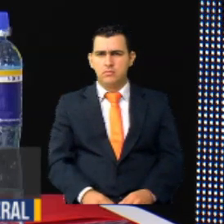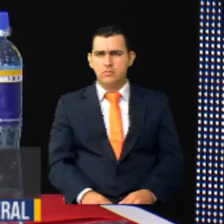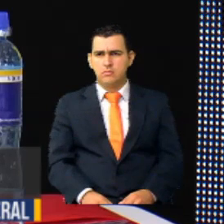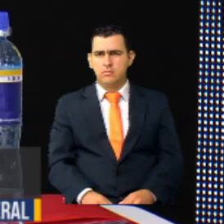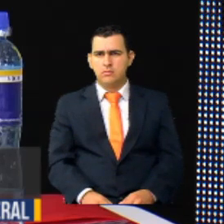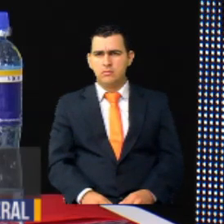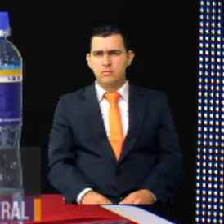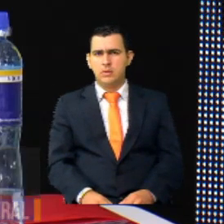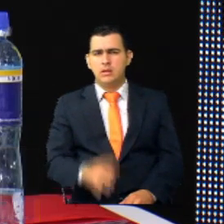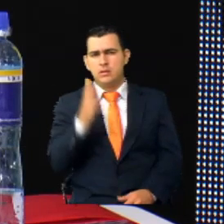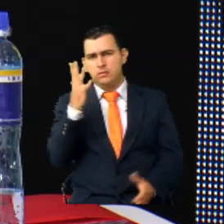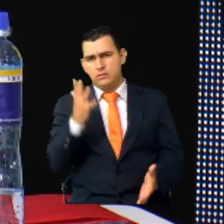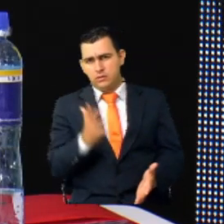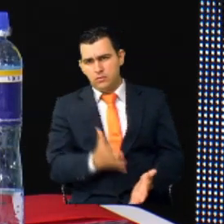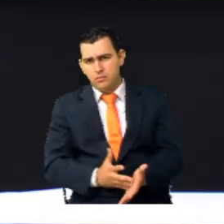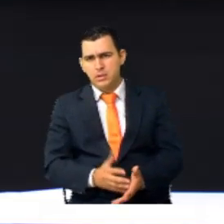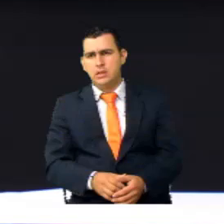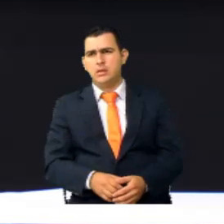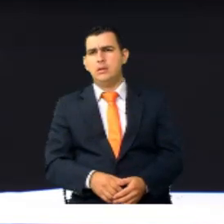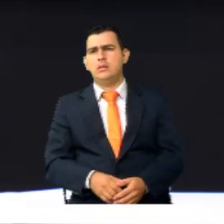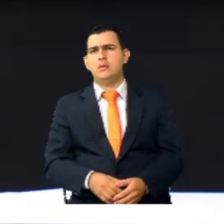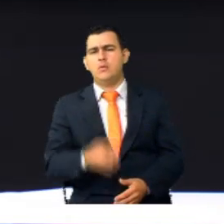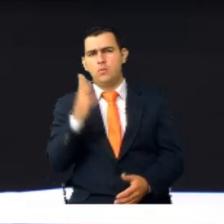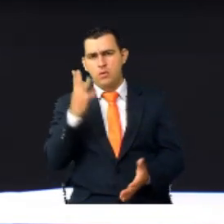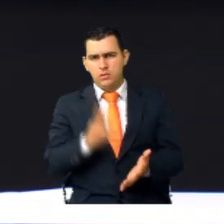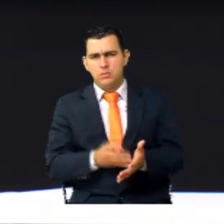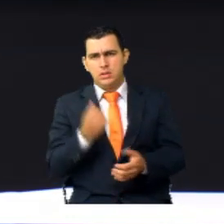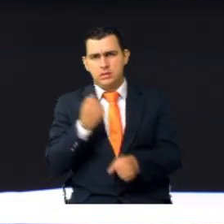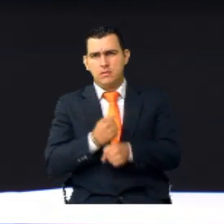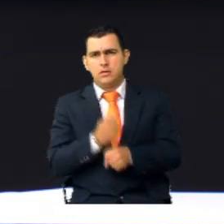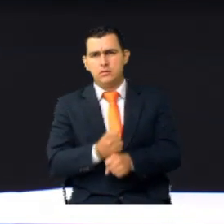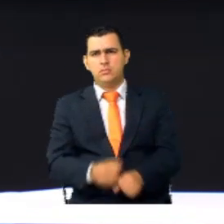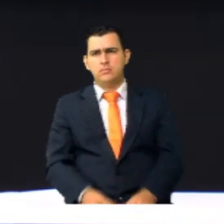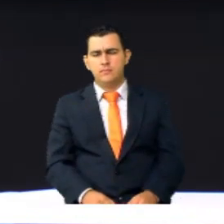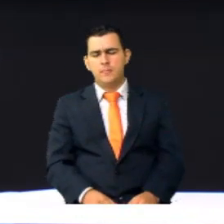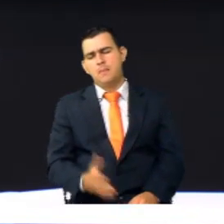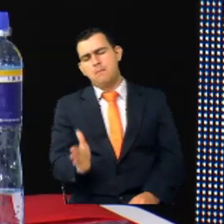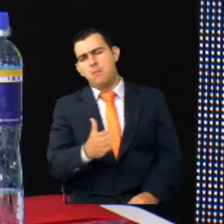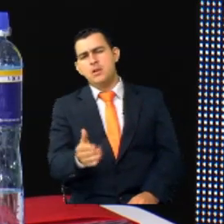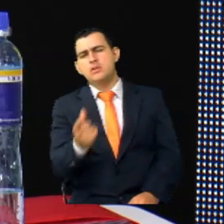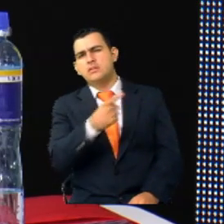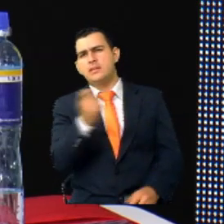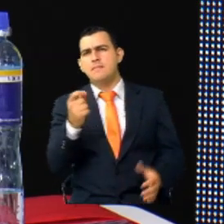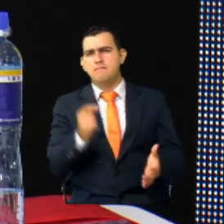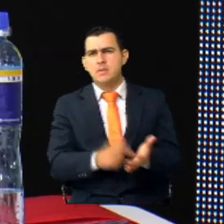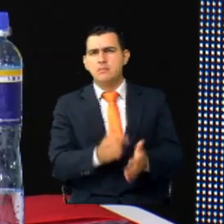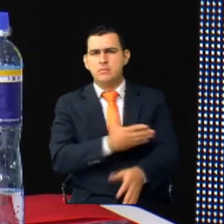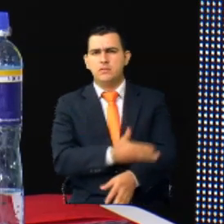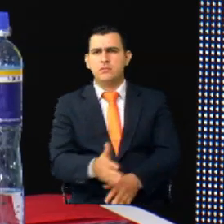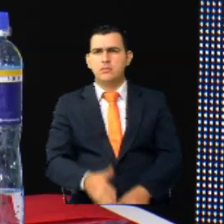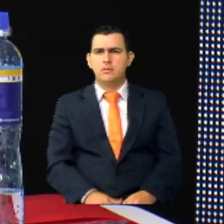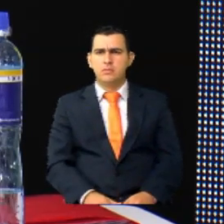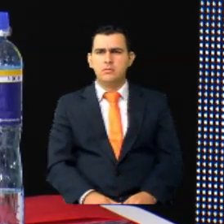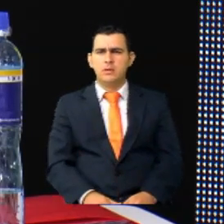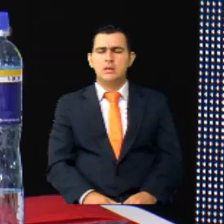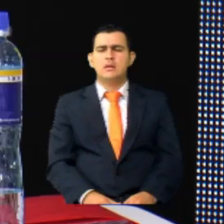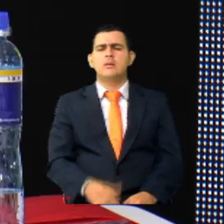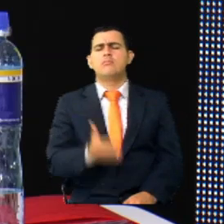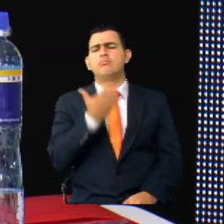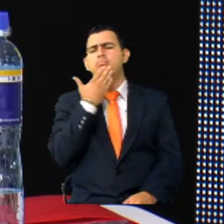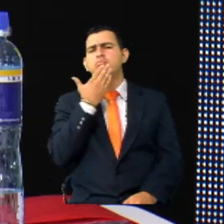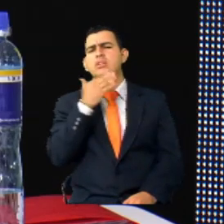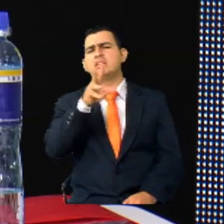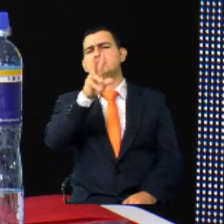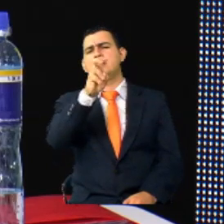que costarían 5.000 becas y los 4.000 empleos. Bueno, sería entonces, más de 100 mil millones. Entonces, más de 100 mil millones. Ahí me sobran 700.000 millones